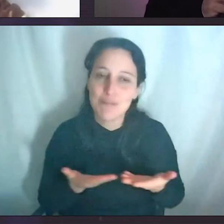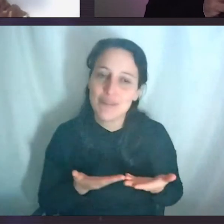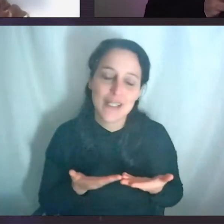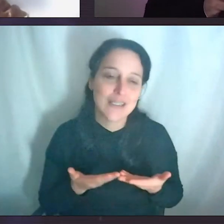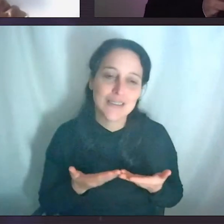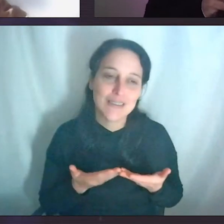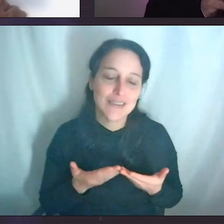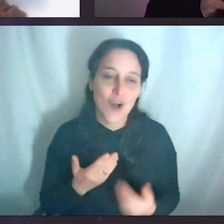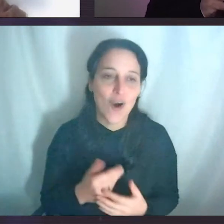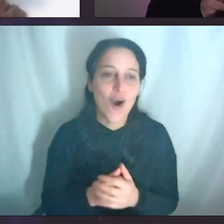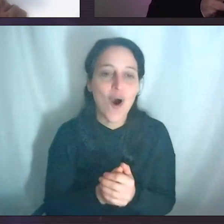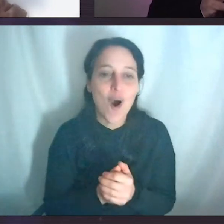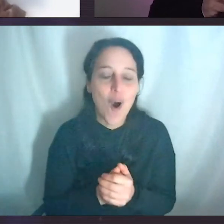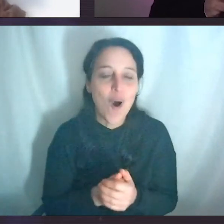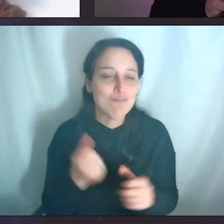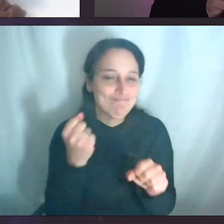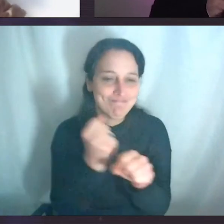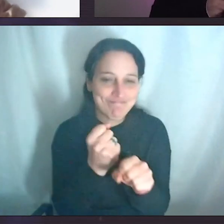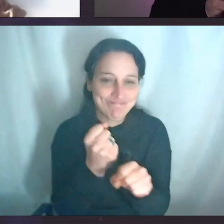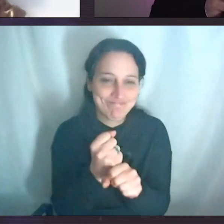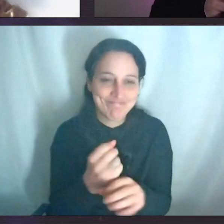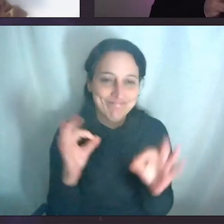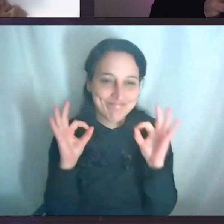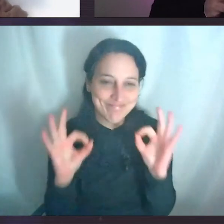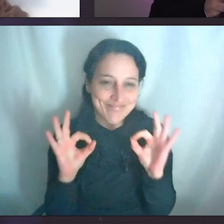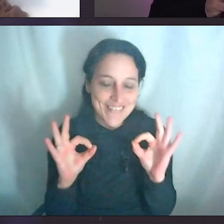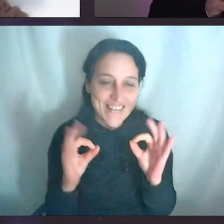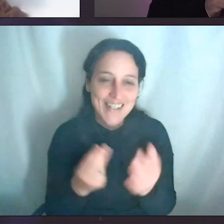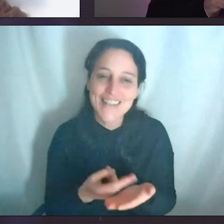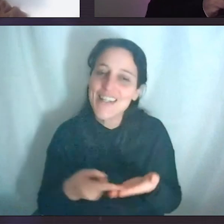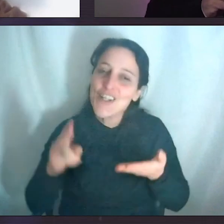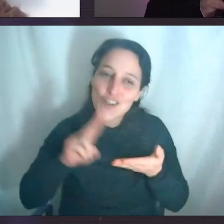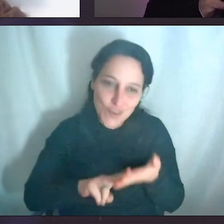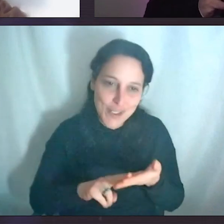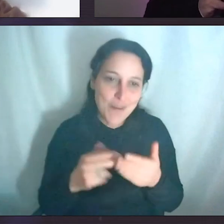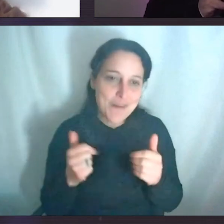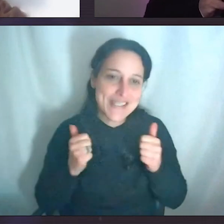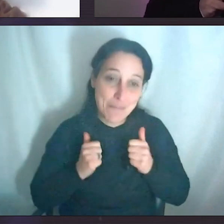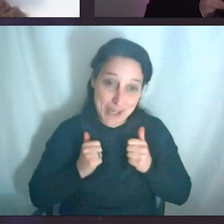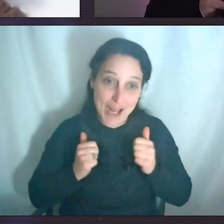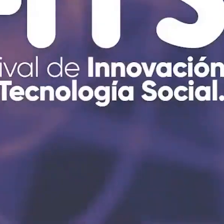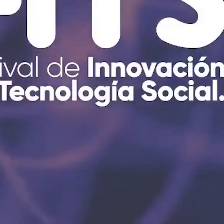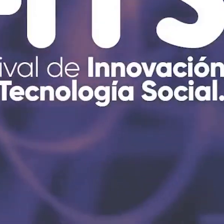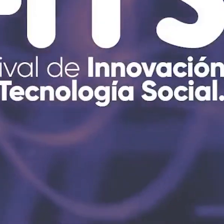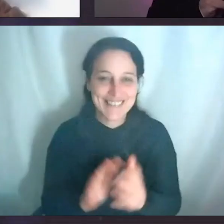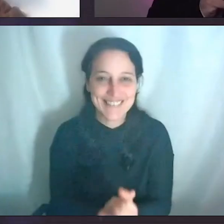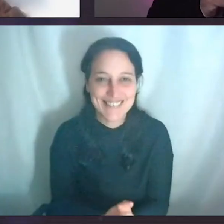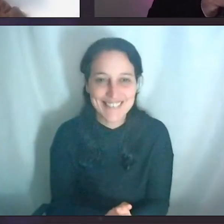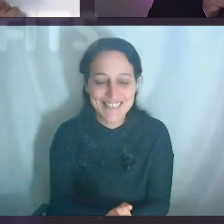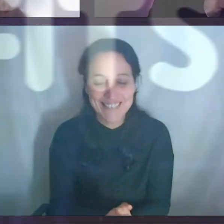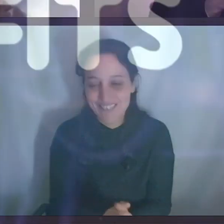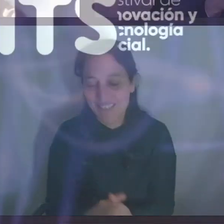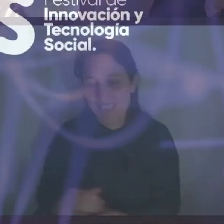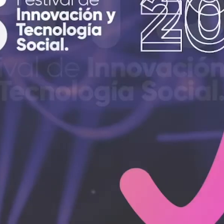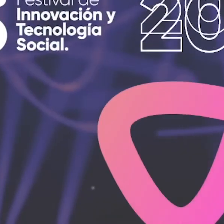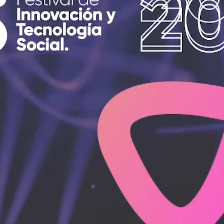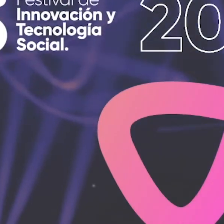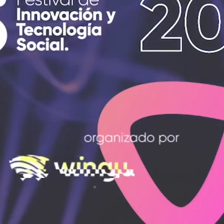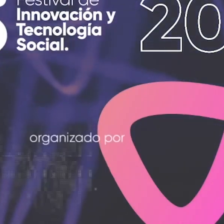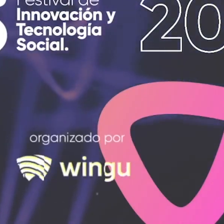excelente trabajo y, bueno, esperamos que estas cosas se repitan, ¿eh? Bueno, nos vemos. Gracias.